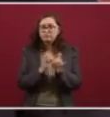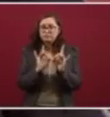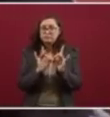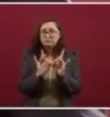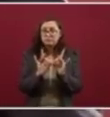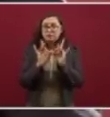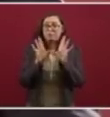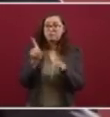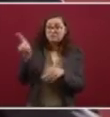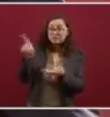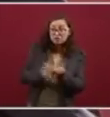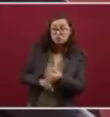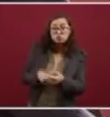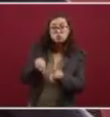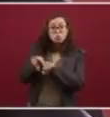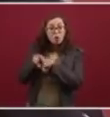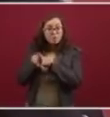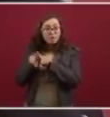hermano